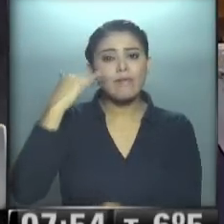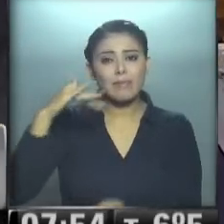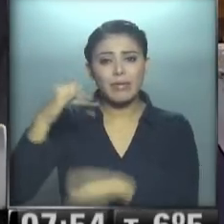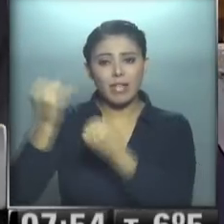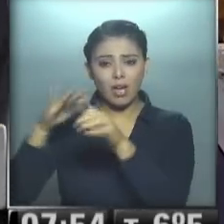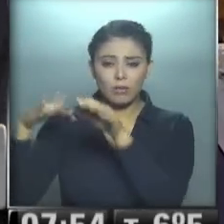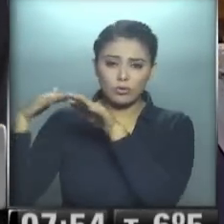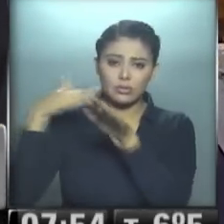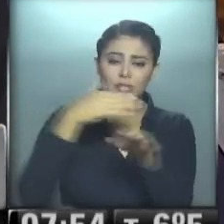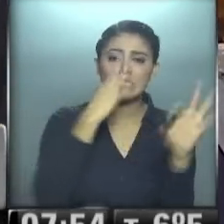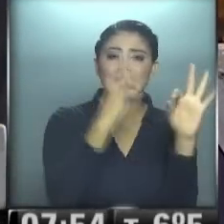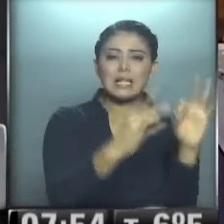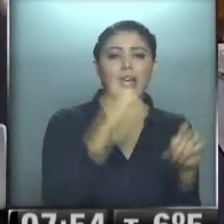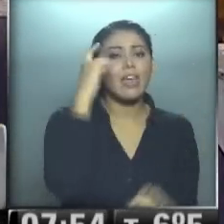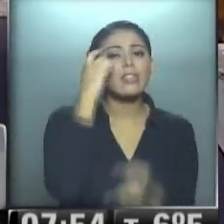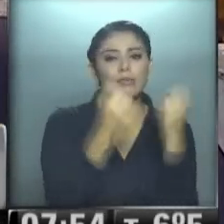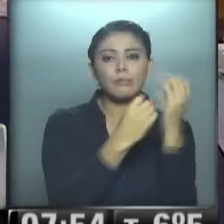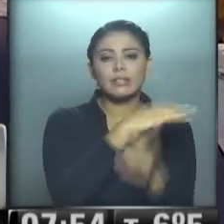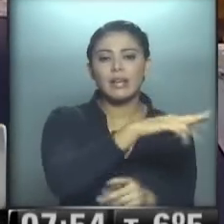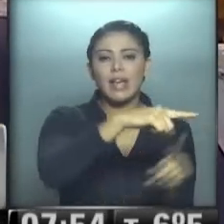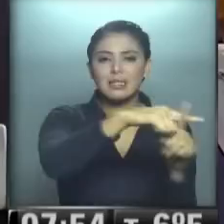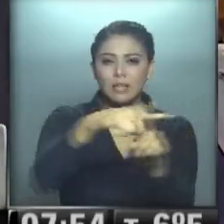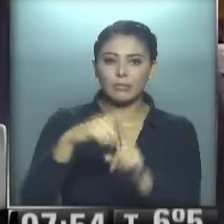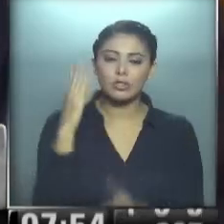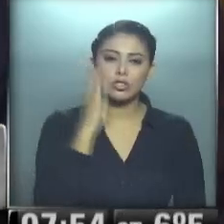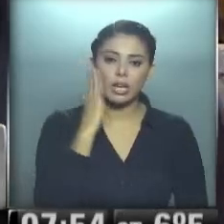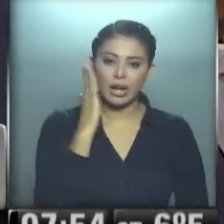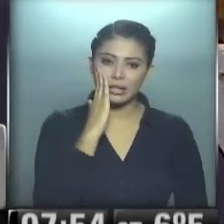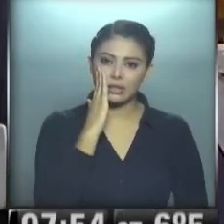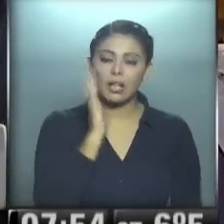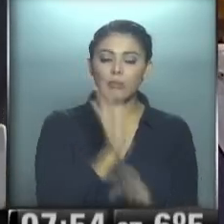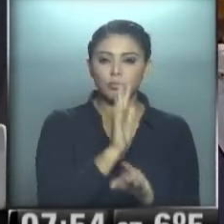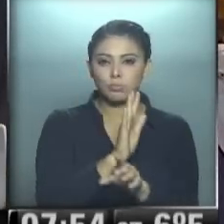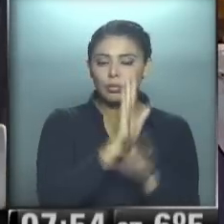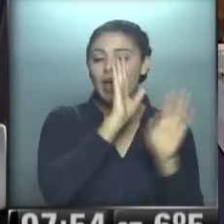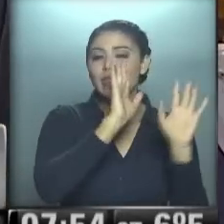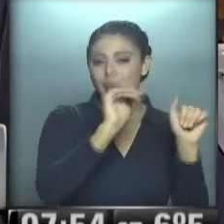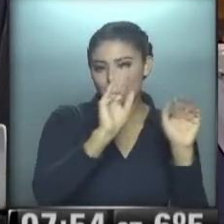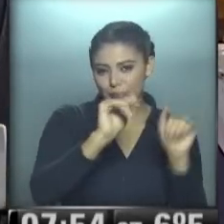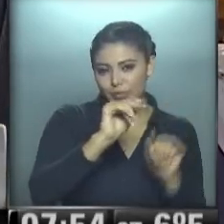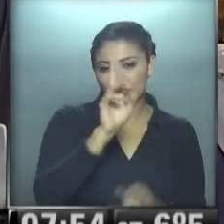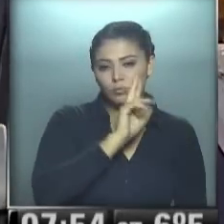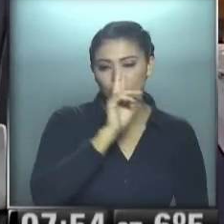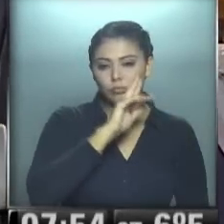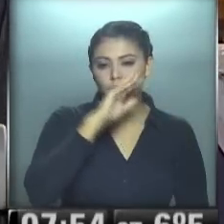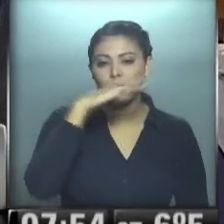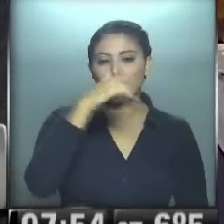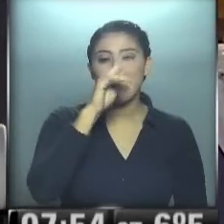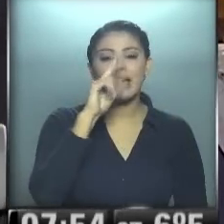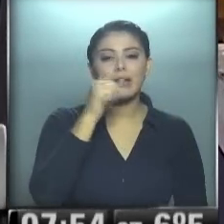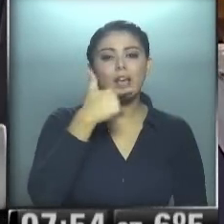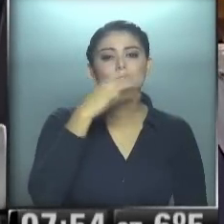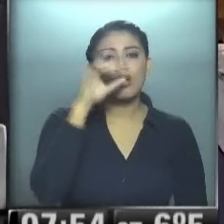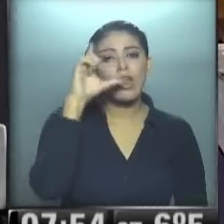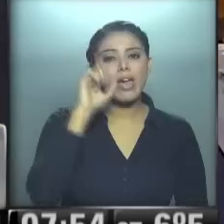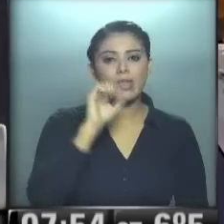el cementerio de la Chacarita para darle la despedida a María Soledad Fernández. La familia,